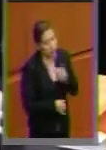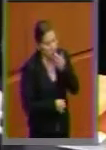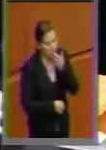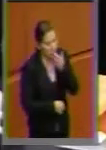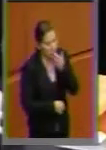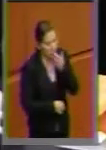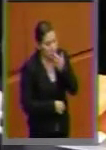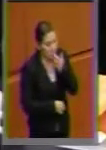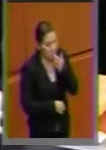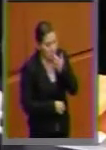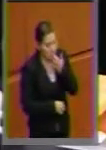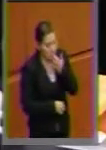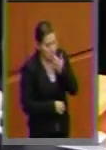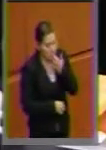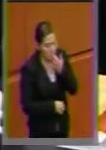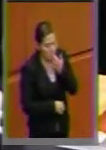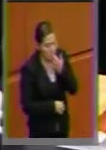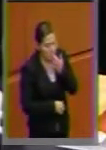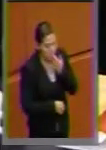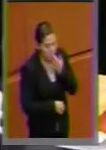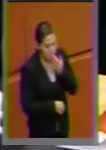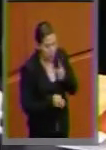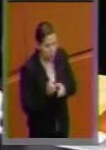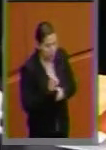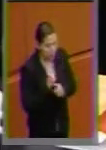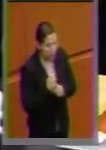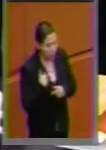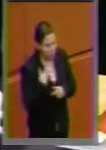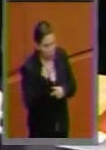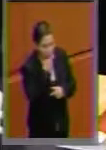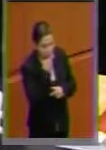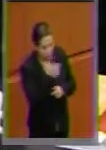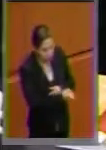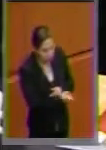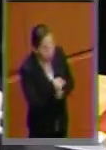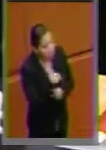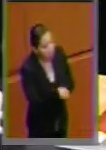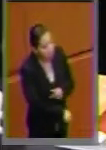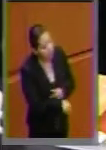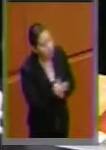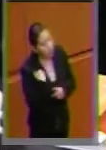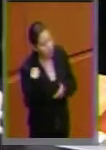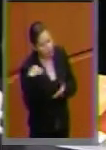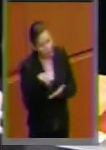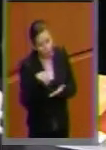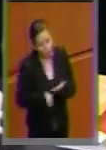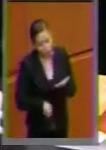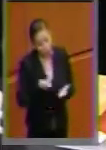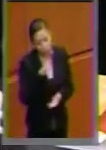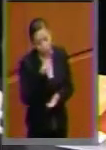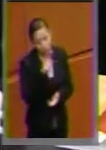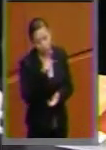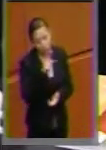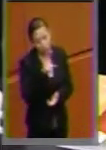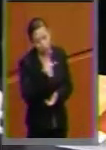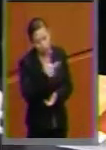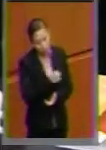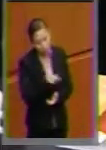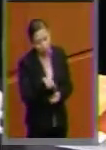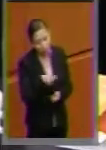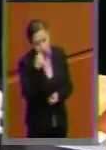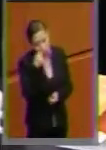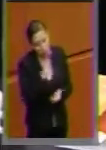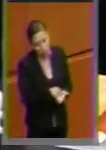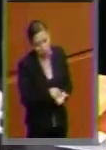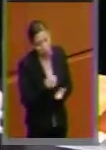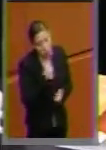solamente que los legisladores entonces yo lo que digo es de que este catálogo pues ya será un gran debate yo creo en